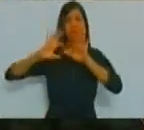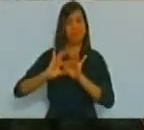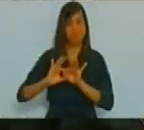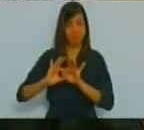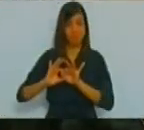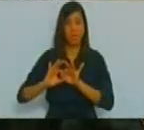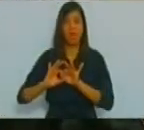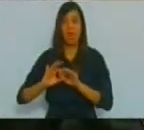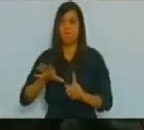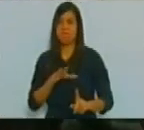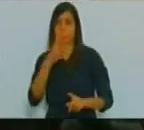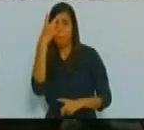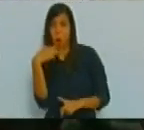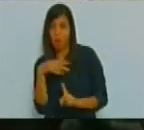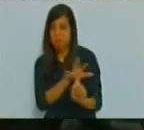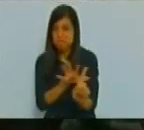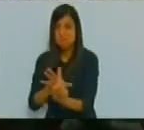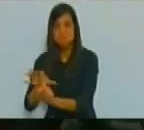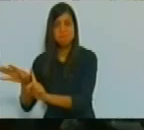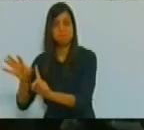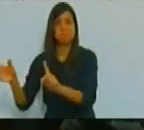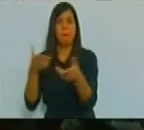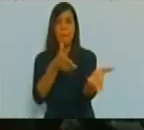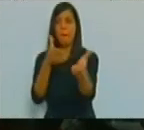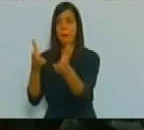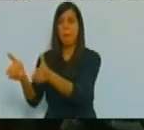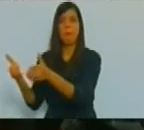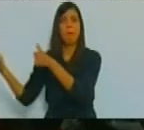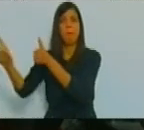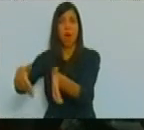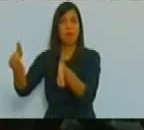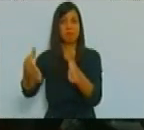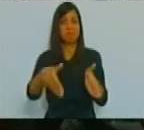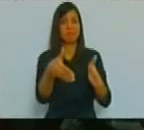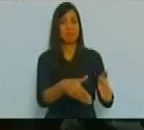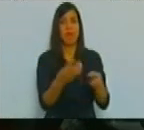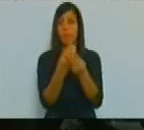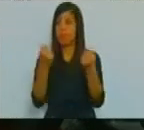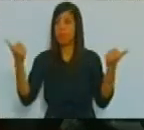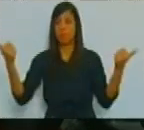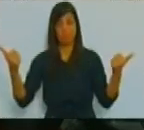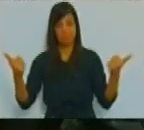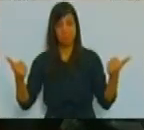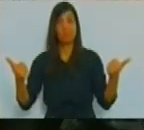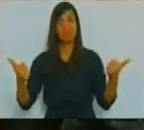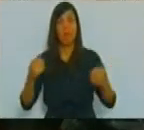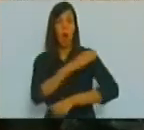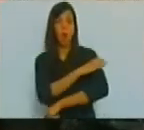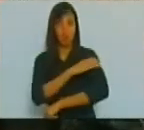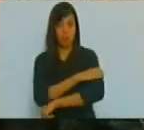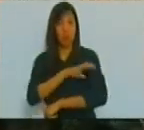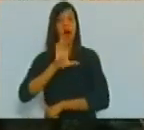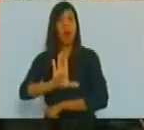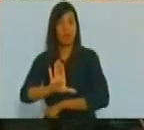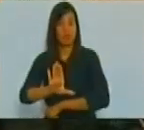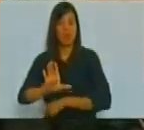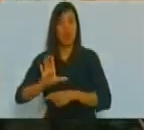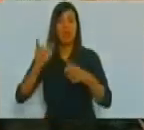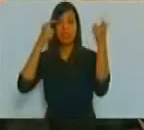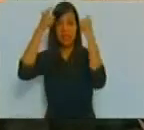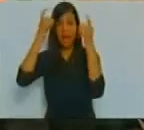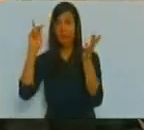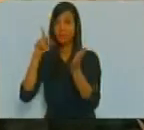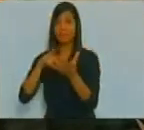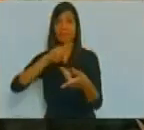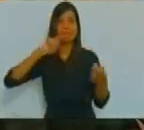perseguía que nos desaparecía que nos mataba y es allí todos los